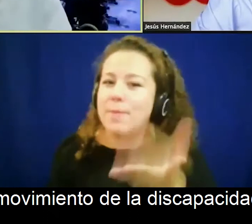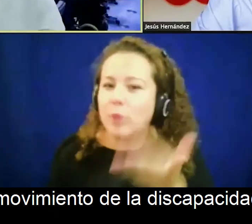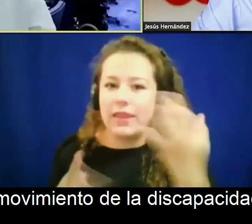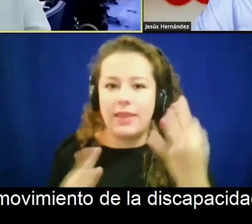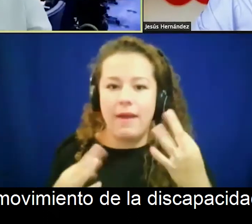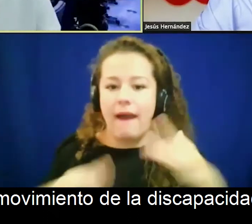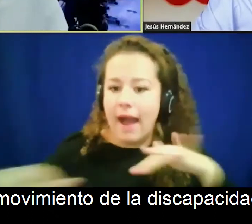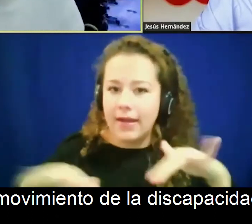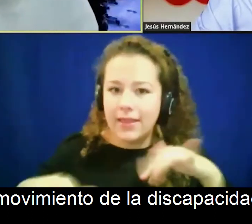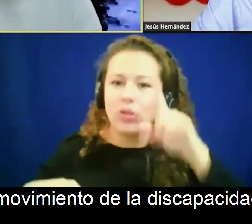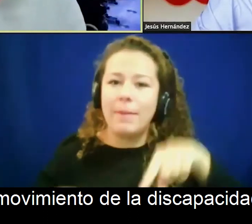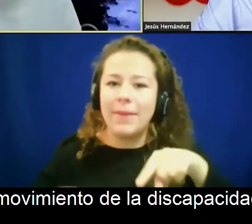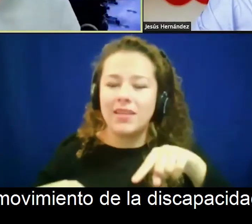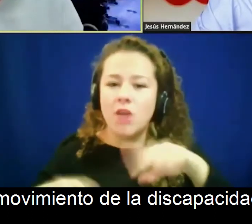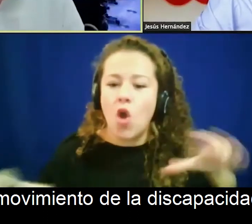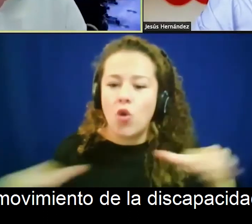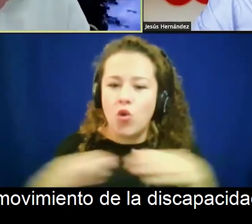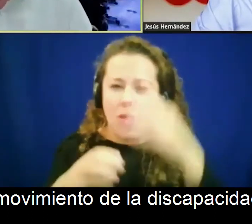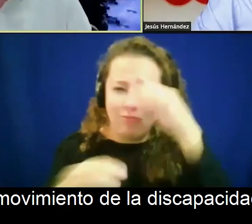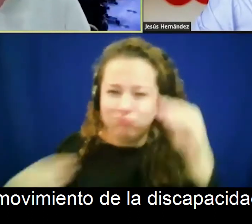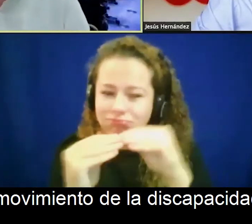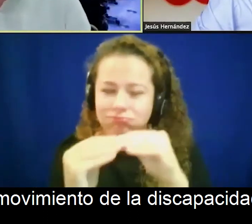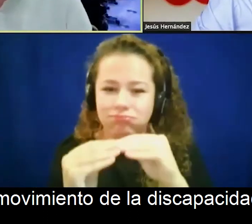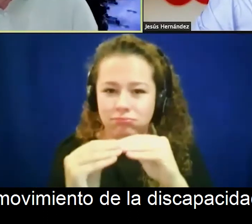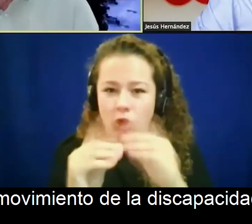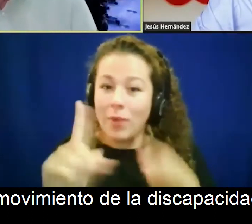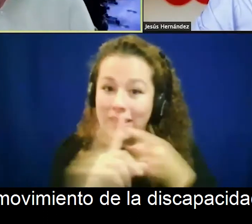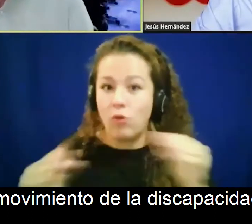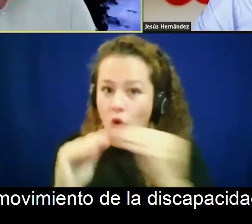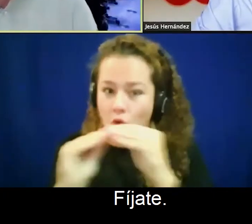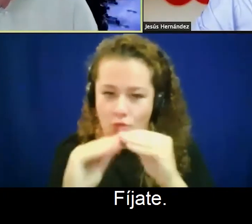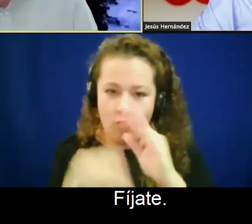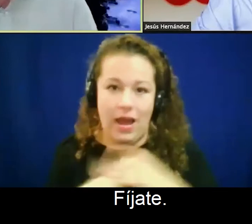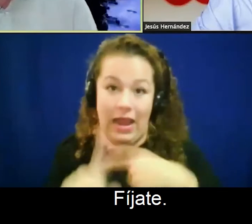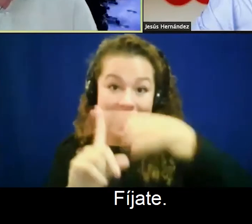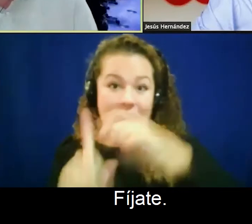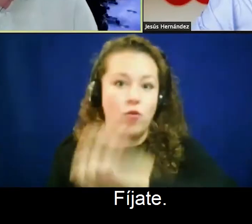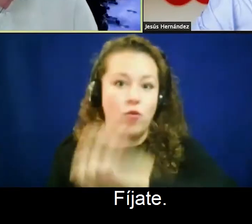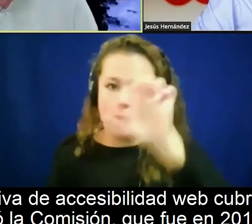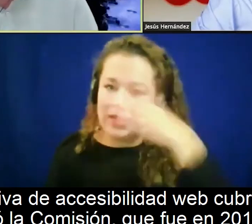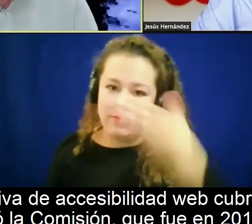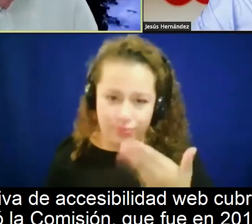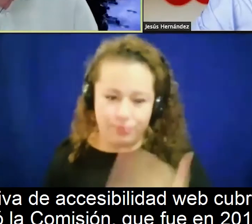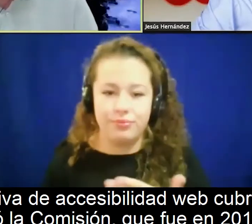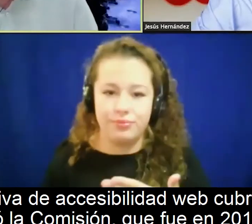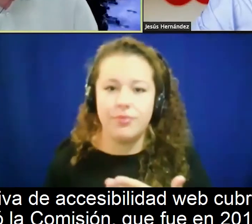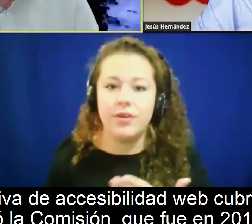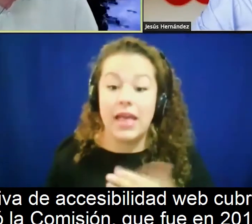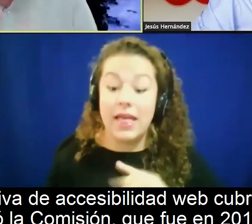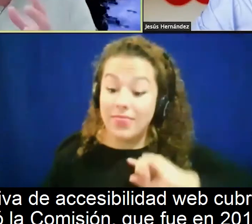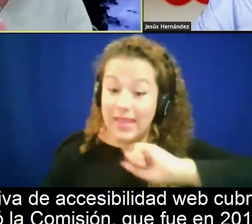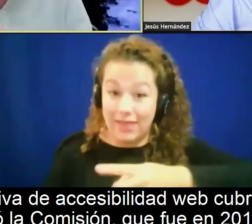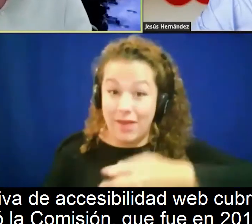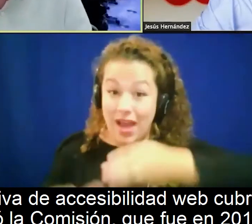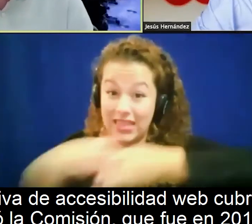lobby del movimiento de la discapacidad a nivel europeo. Tú fíjate, esta directiva de accesibilidad web